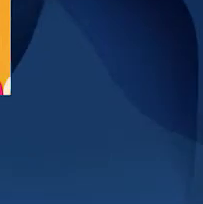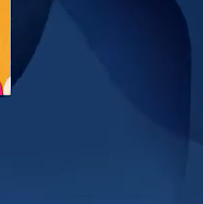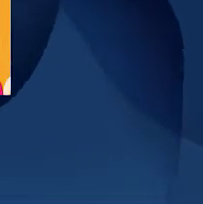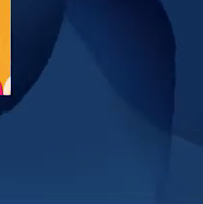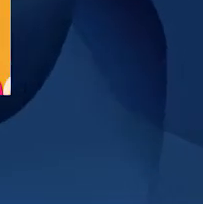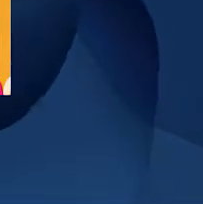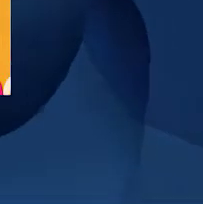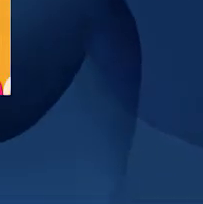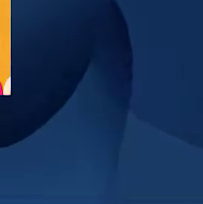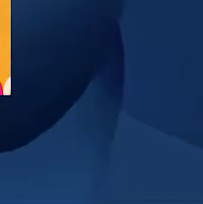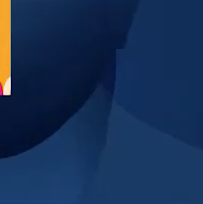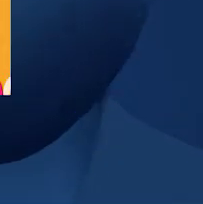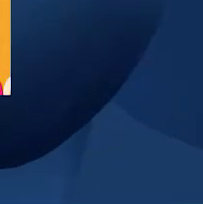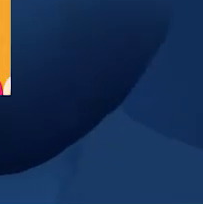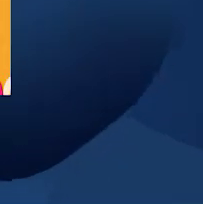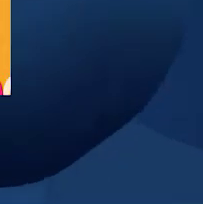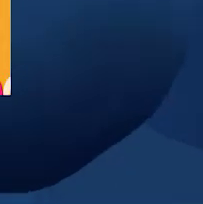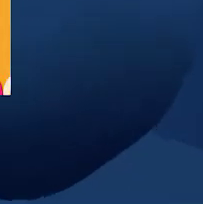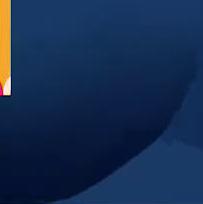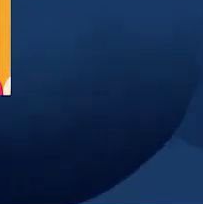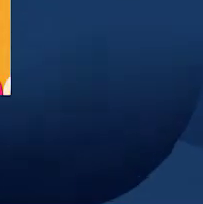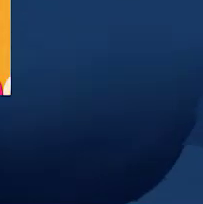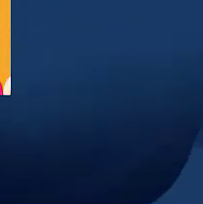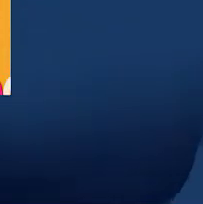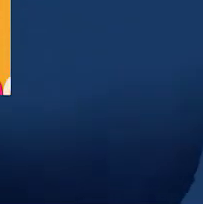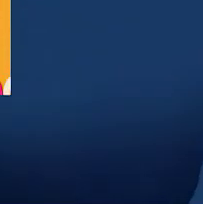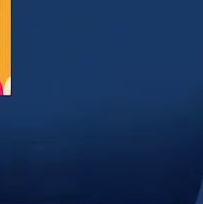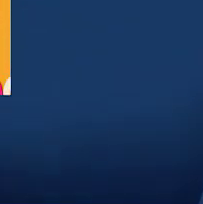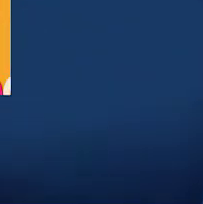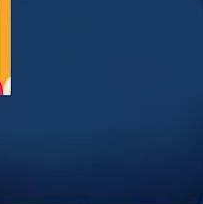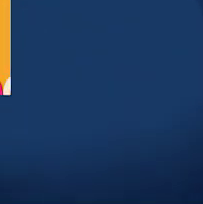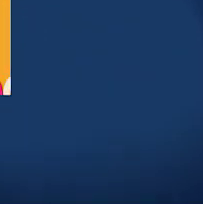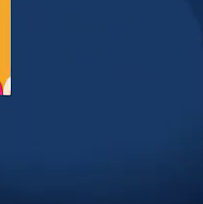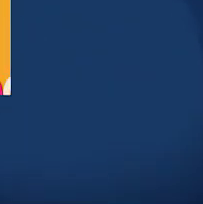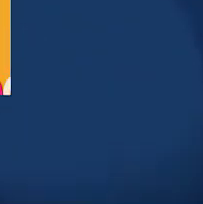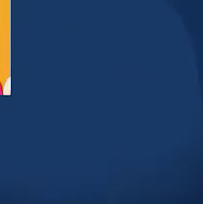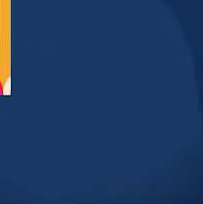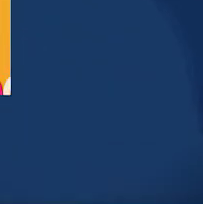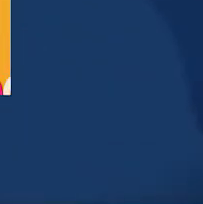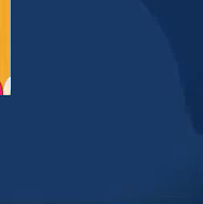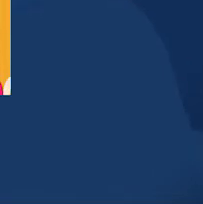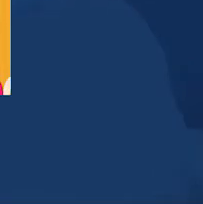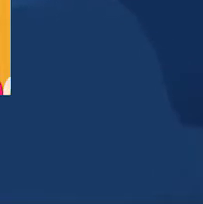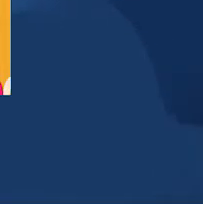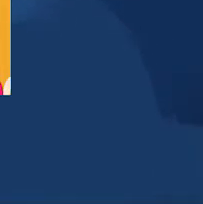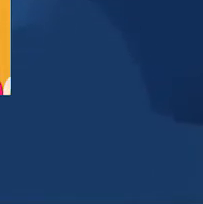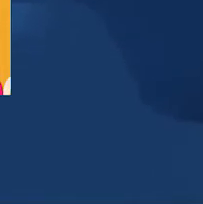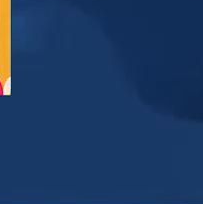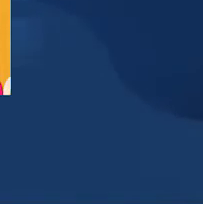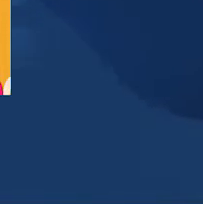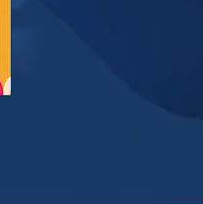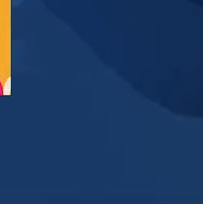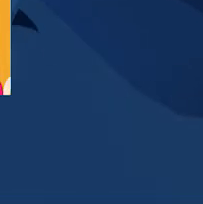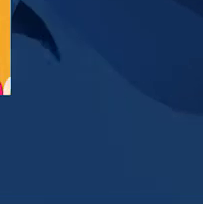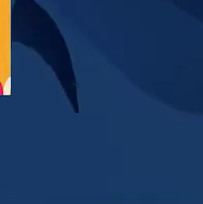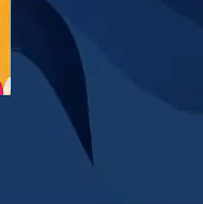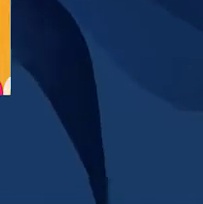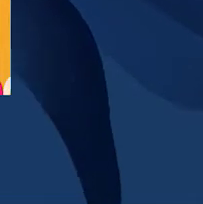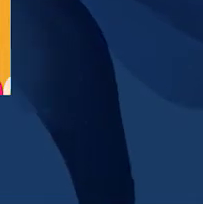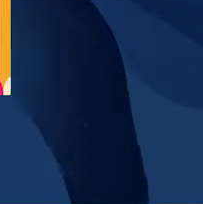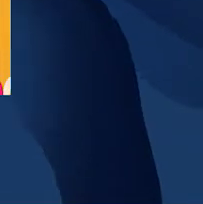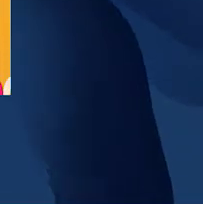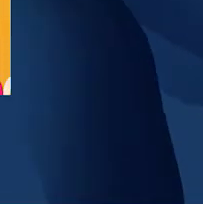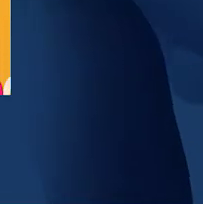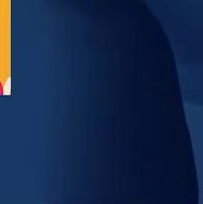el terror de los maestros en su primaria. Solo le gustaban los recesos, los días de consejo técnico y los días de paro